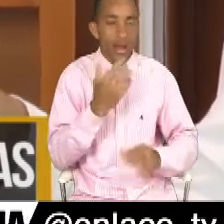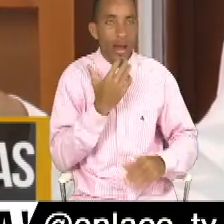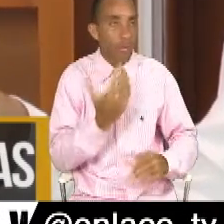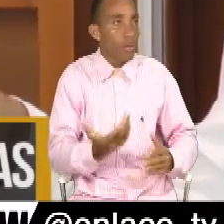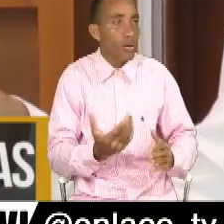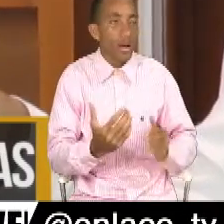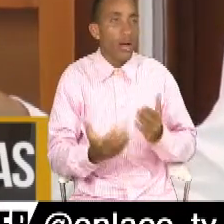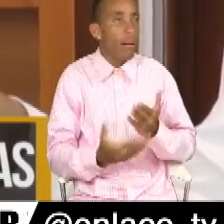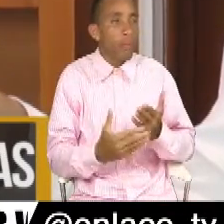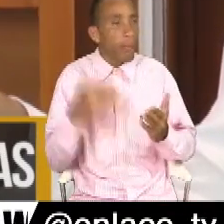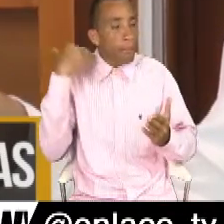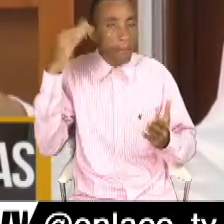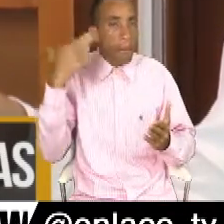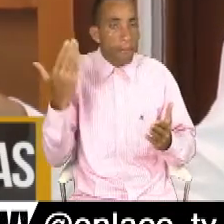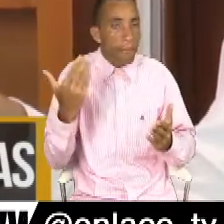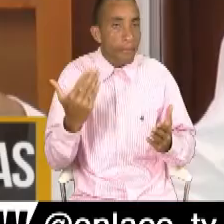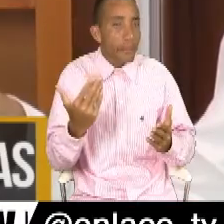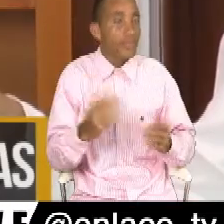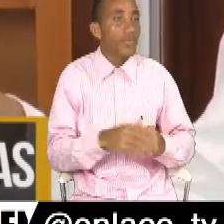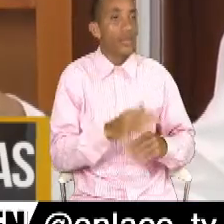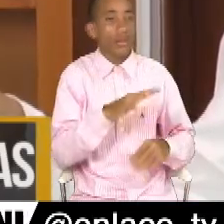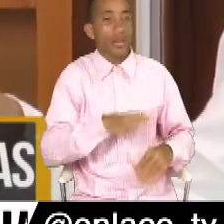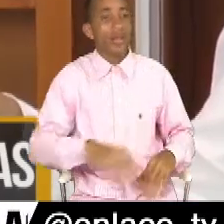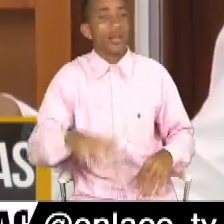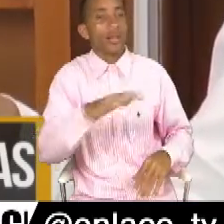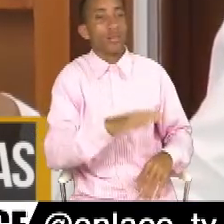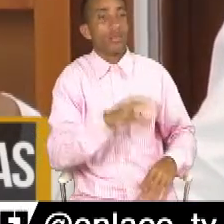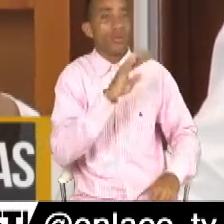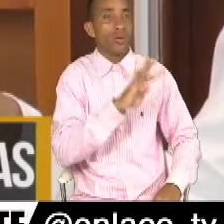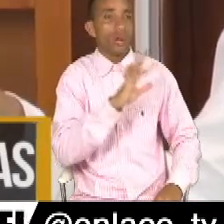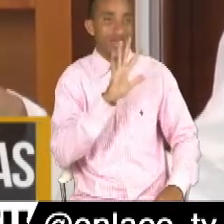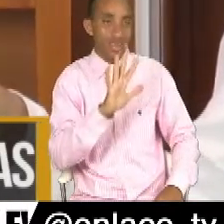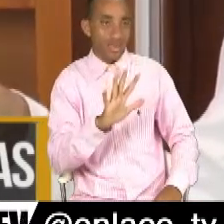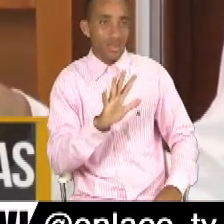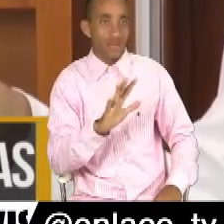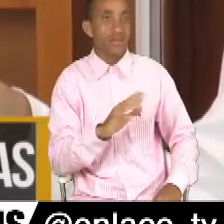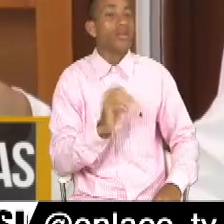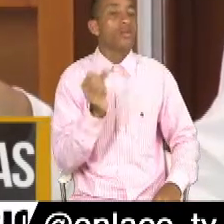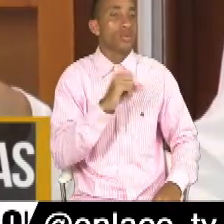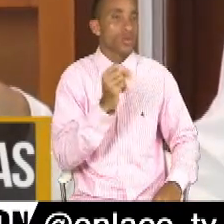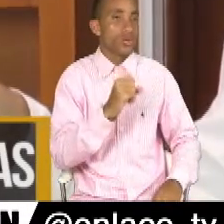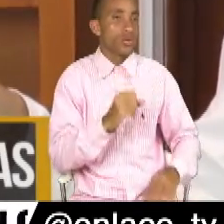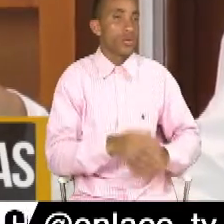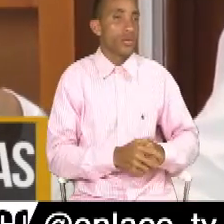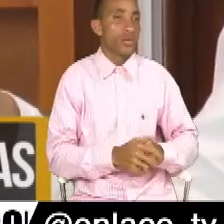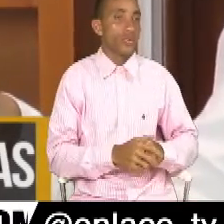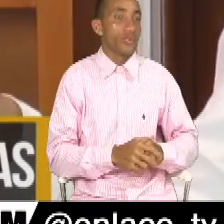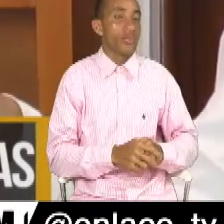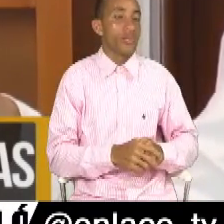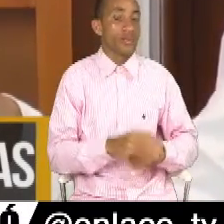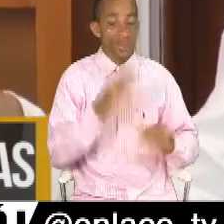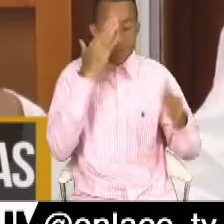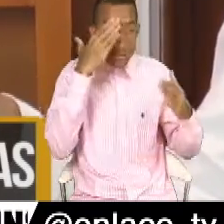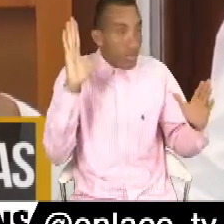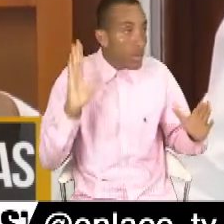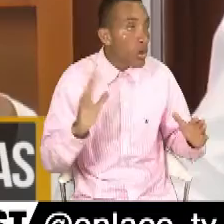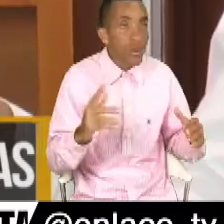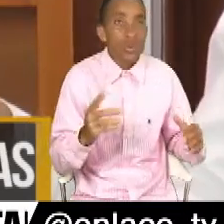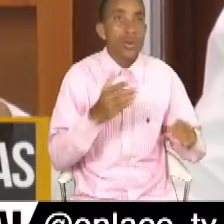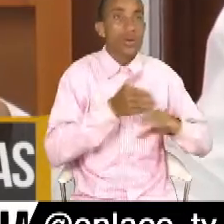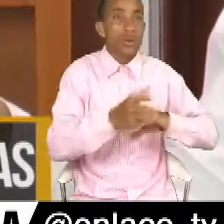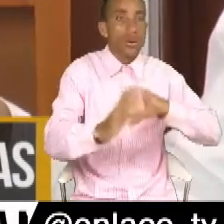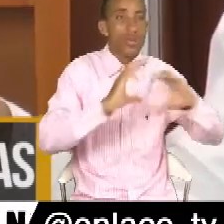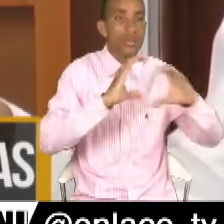supuesto inconveniente que se presentó en Campo 45 en el centro. Sí, efectivamente, una vez nos enteramos por los medios de